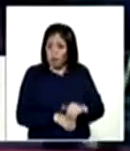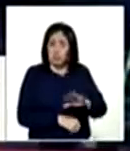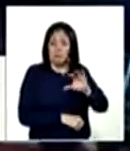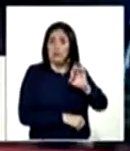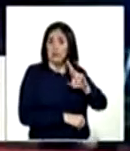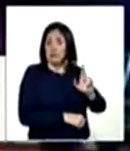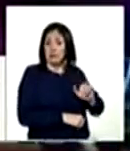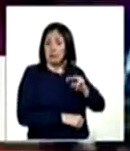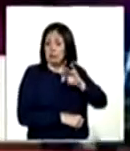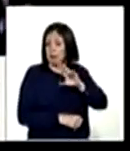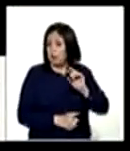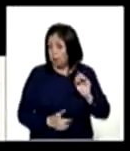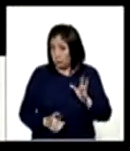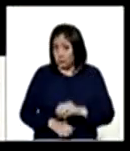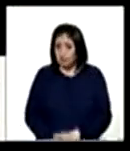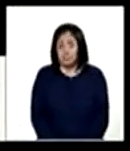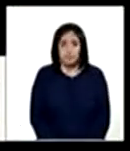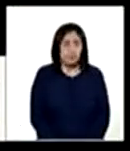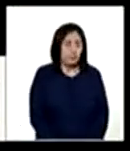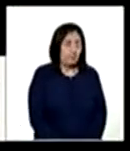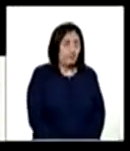Miró.